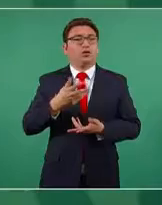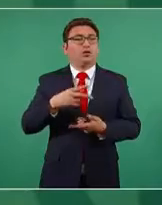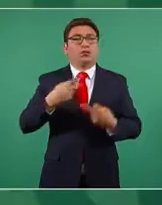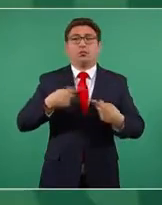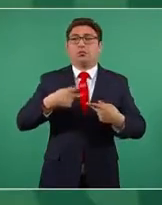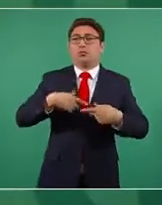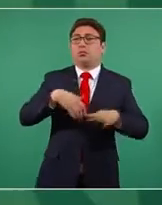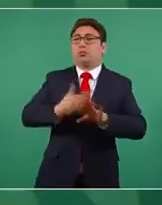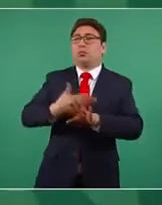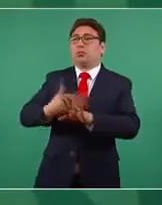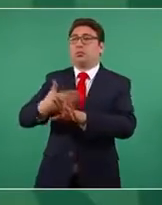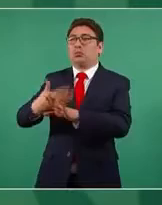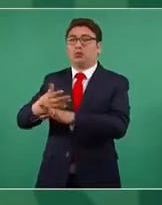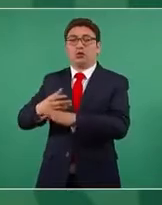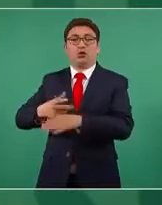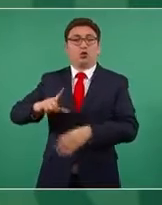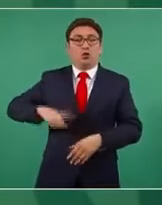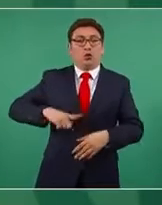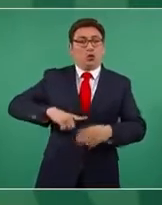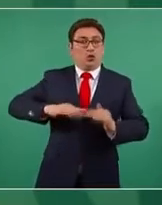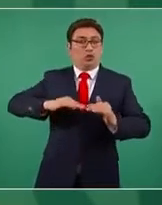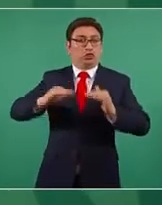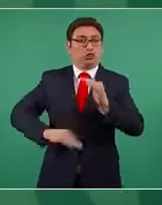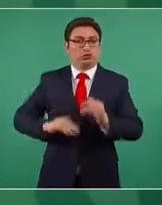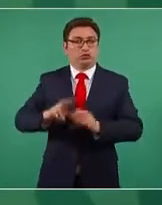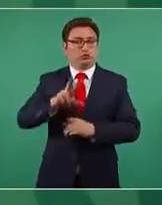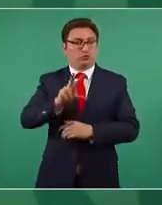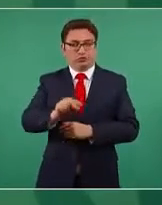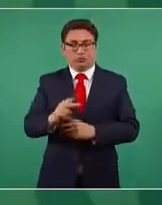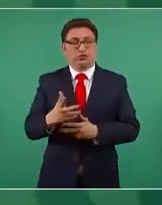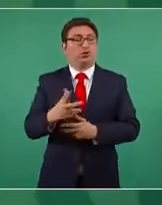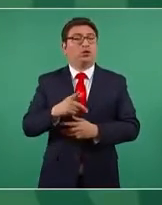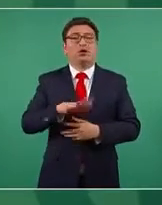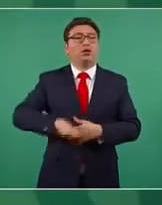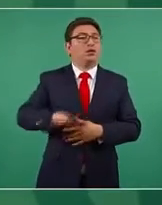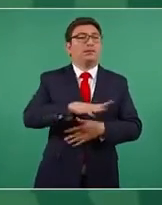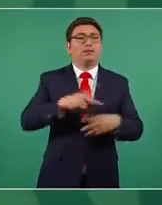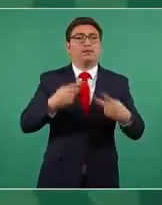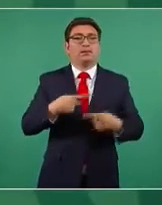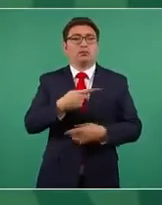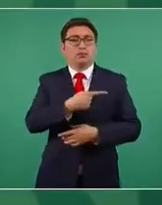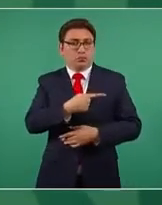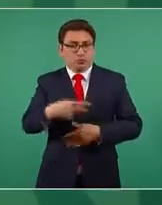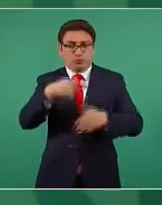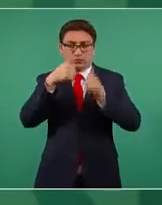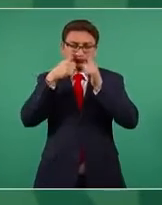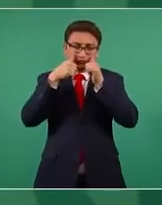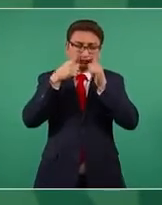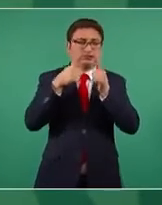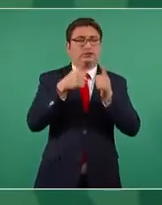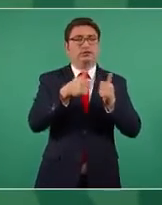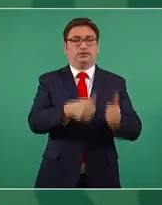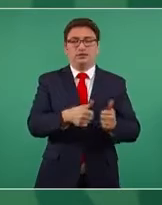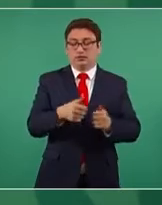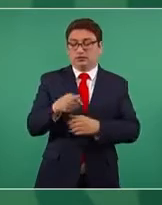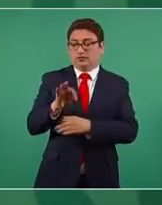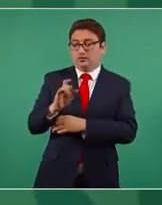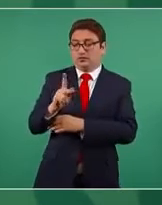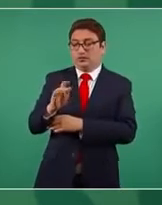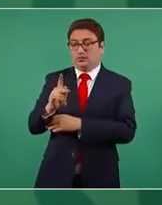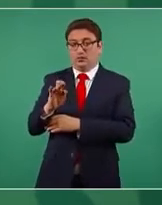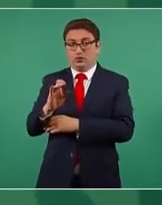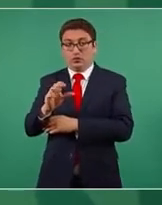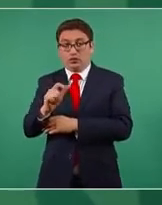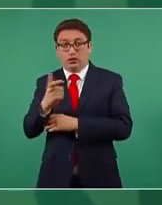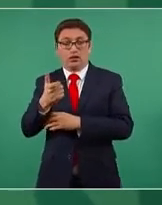represión, que se atienda a los pobres, que ya no haya foaproas,